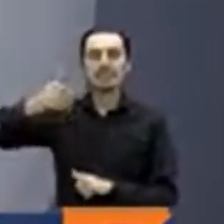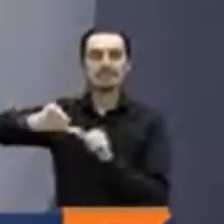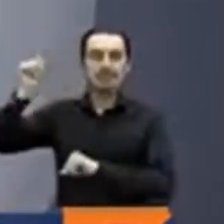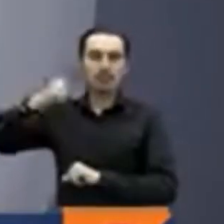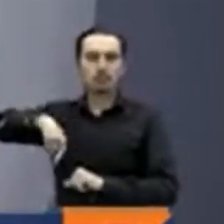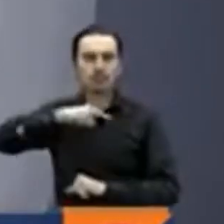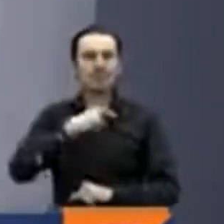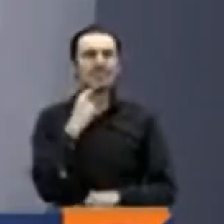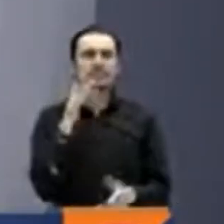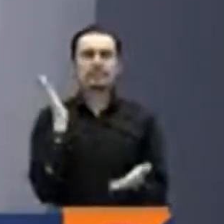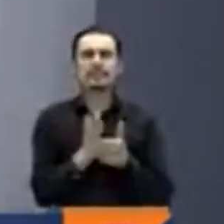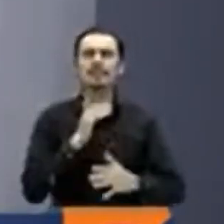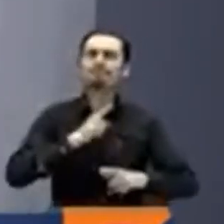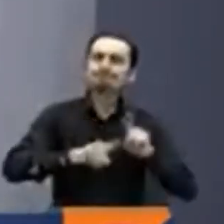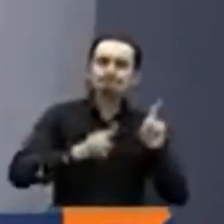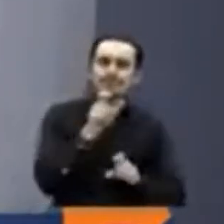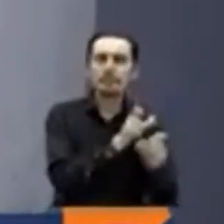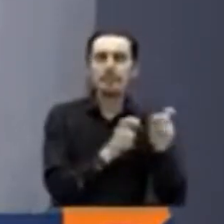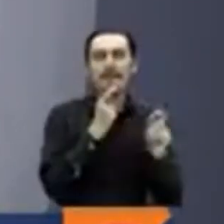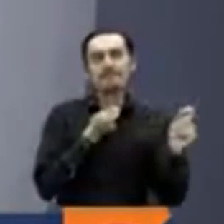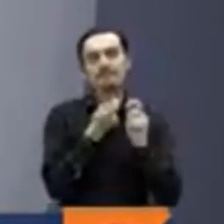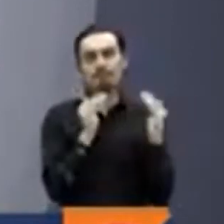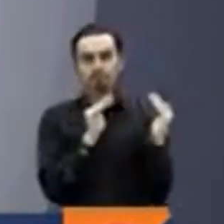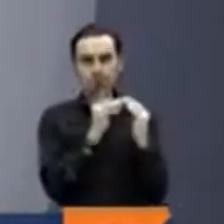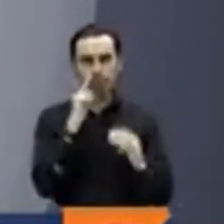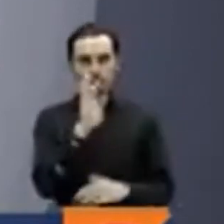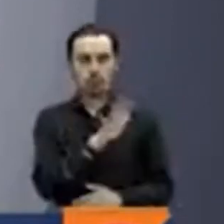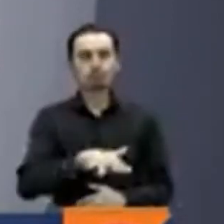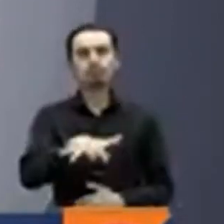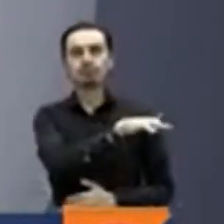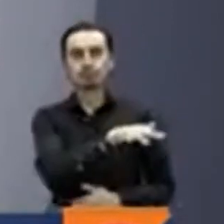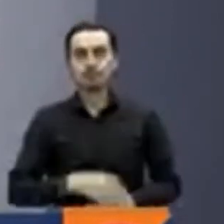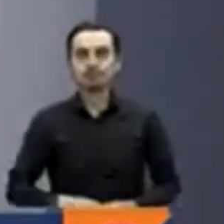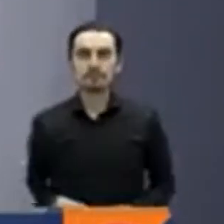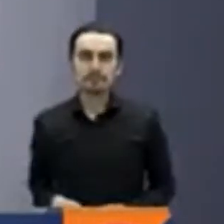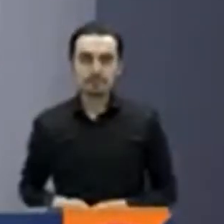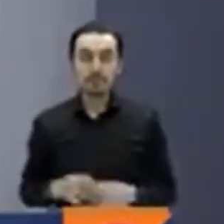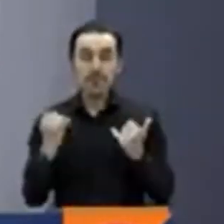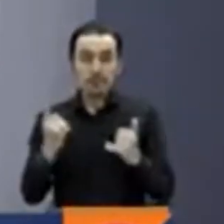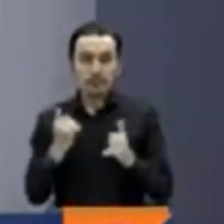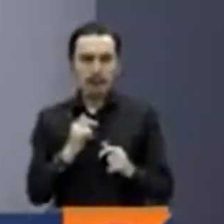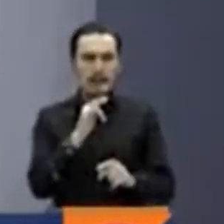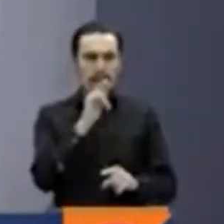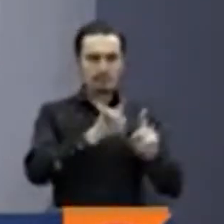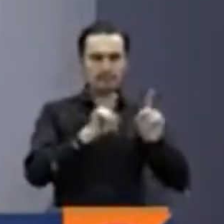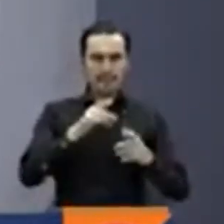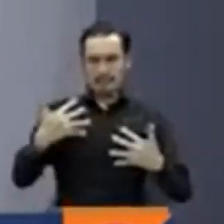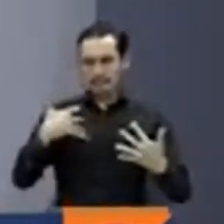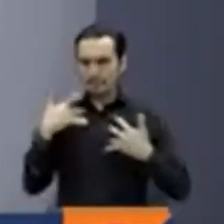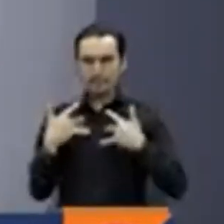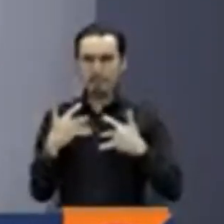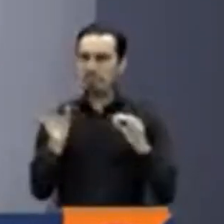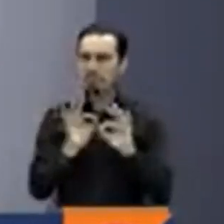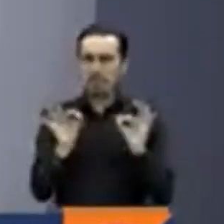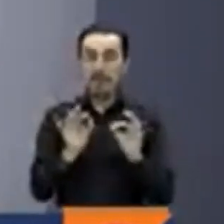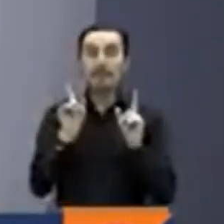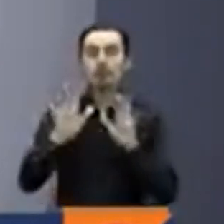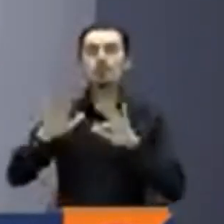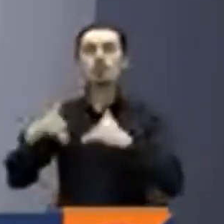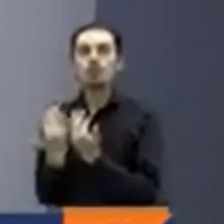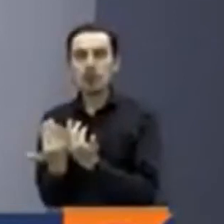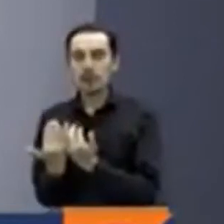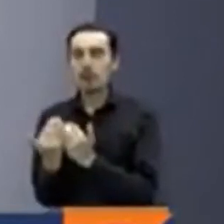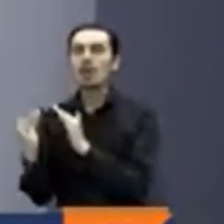generaron pánico entre los vecinos del sector del sur del Valle de Aburrá. Por ahora no se reportan lesionados. Un colegio y